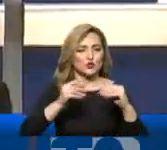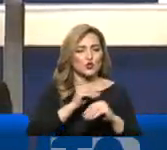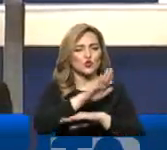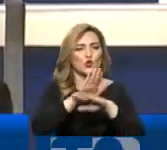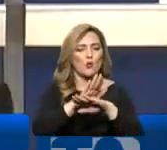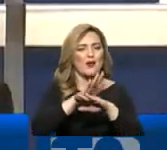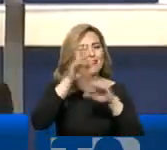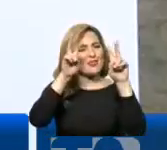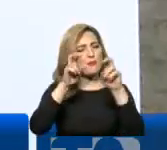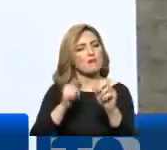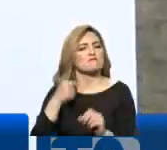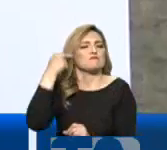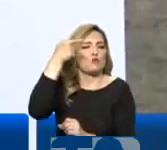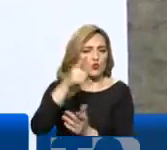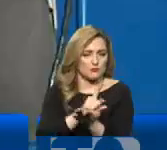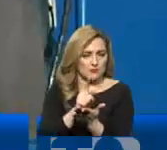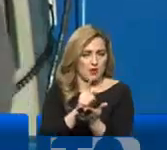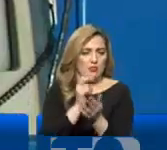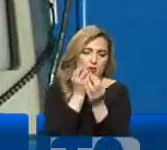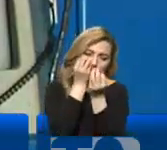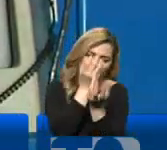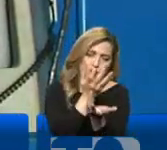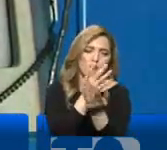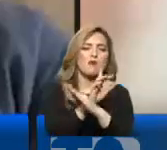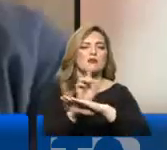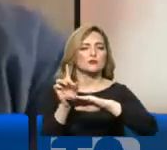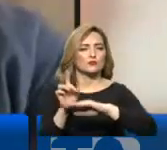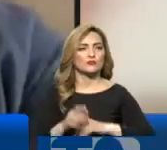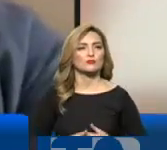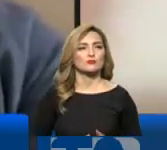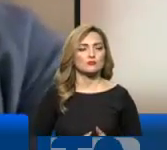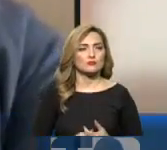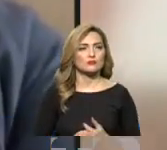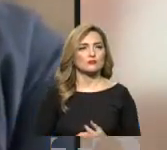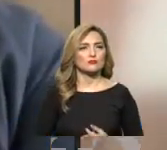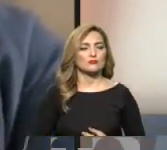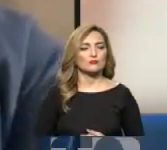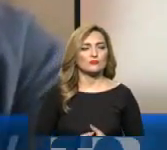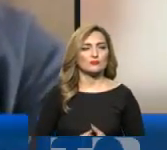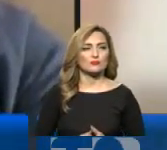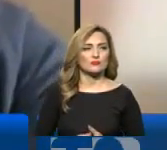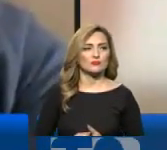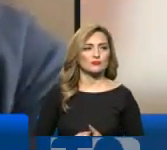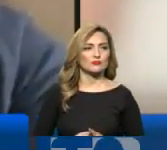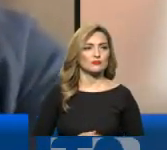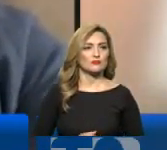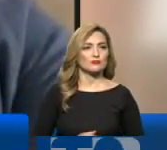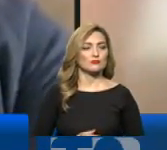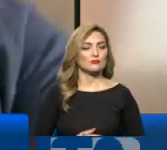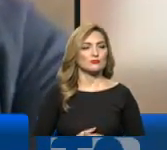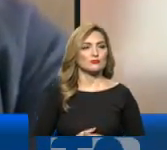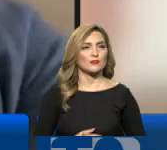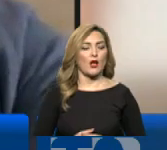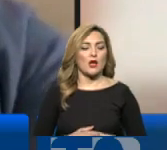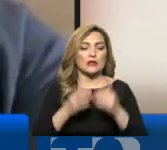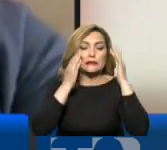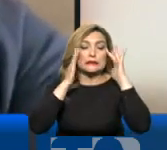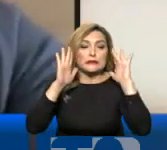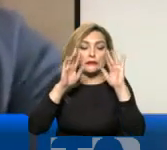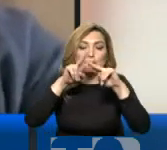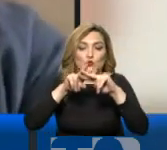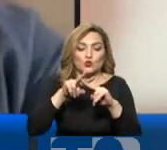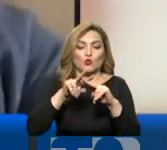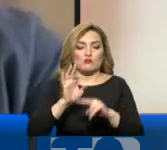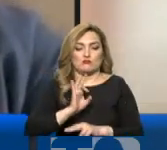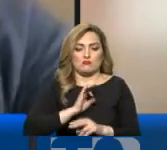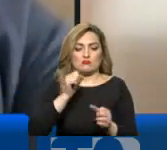este tema se trataría la próxima semana en directorio. Todavía no sabemos si efectivamente la revisión técnica vehicular